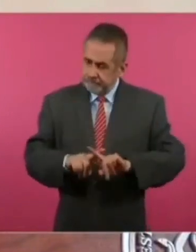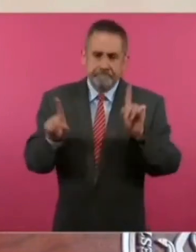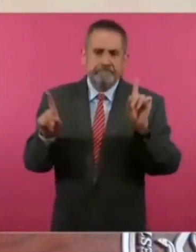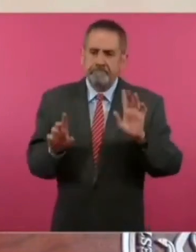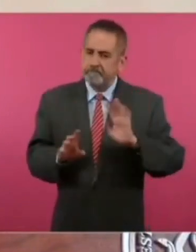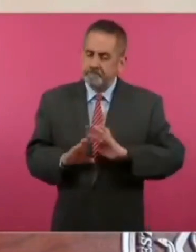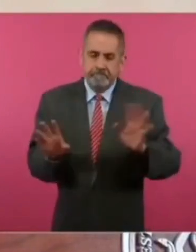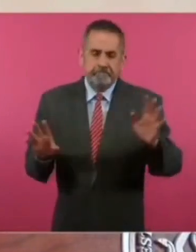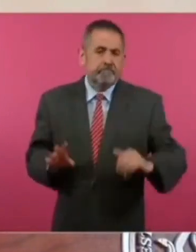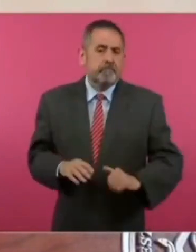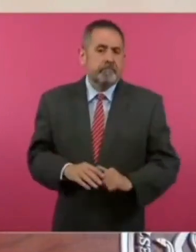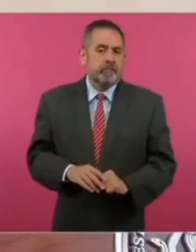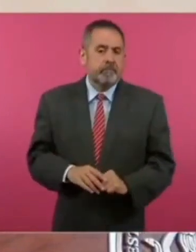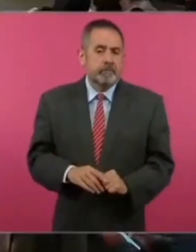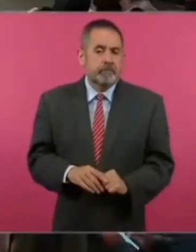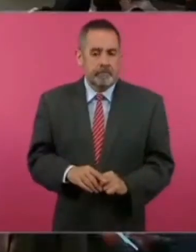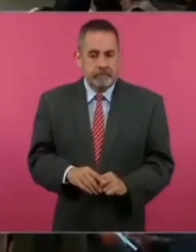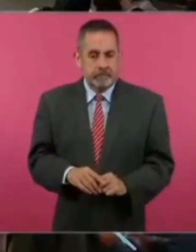Nosotros